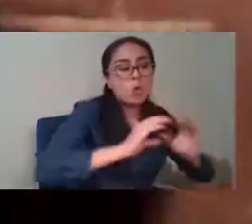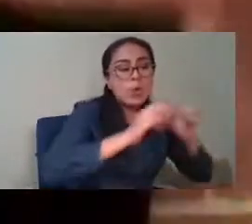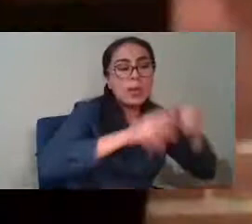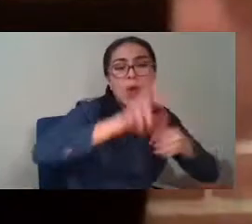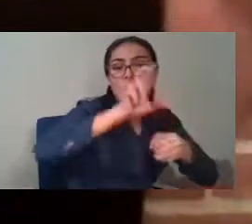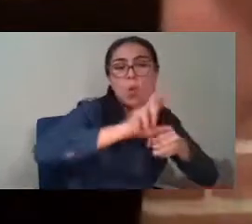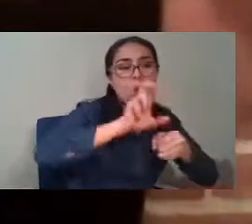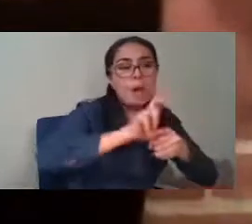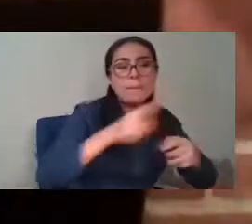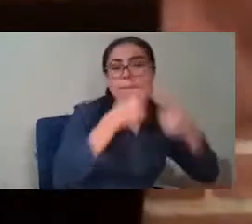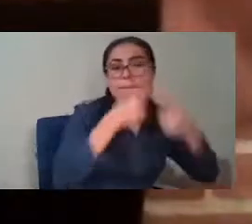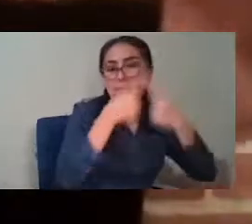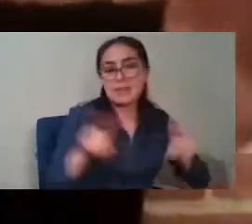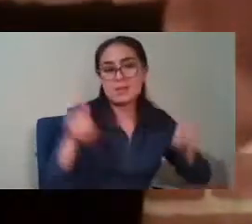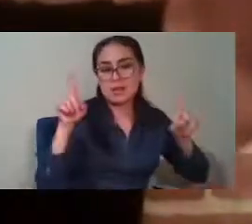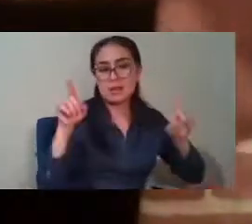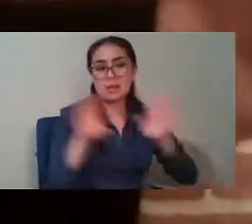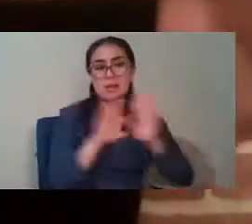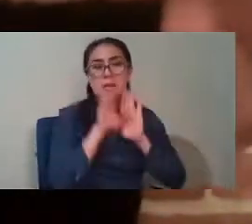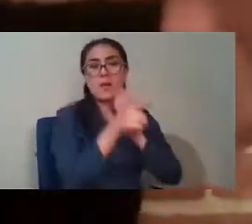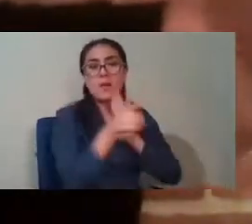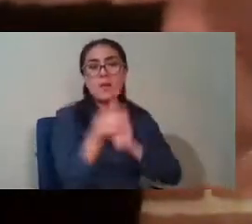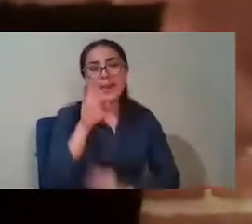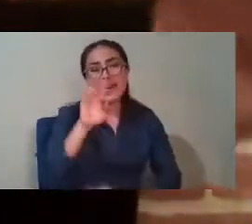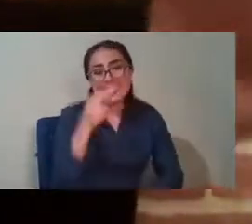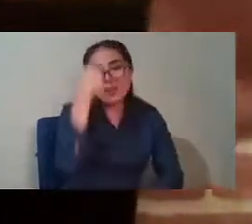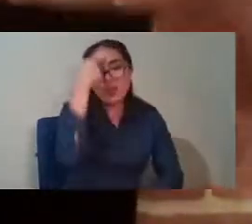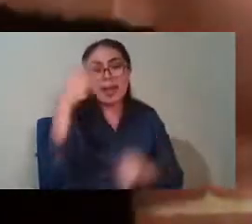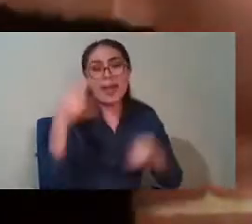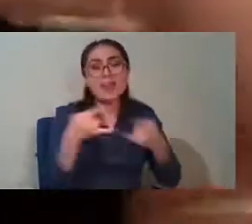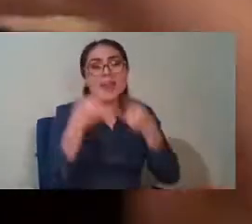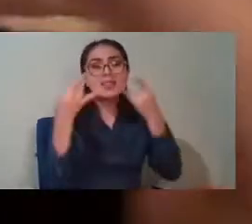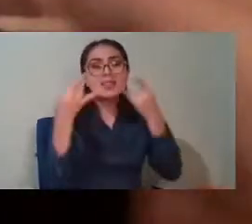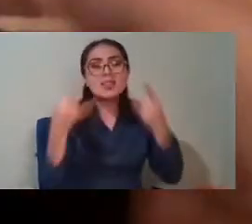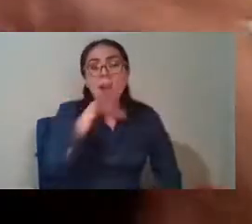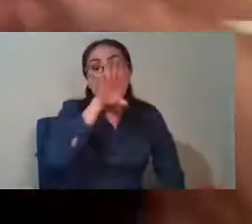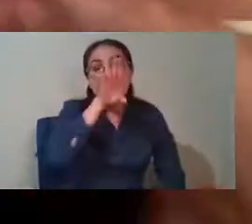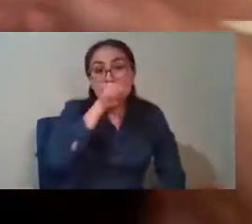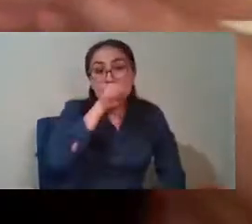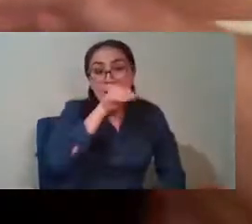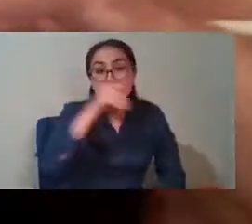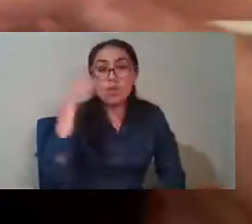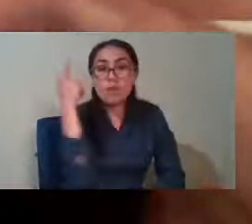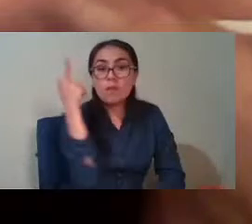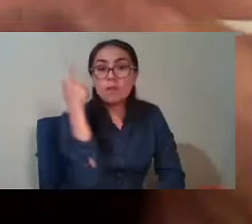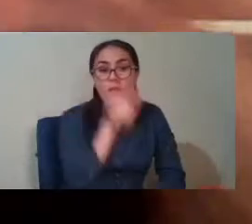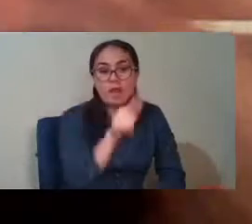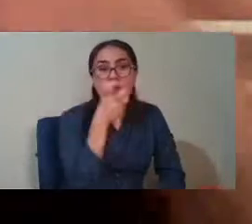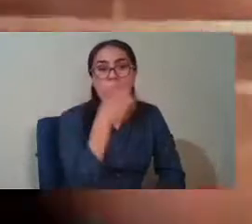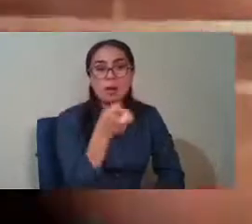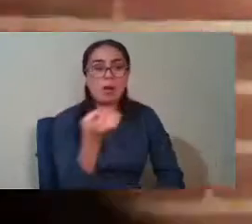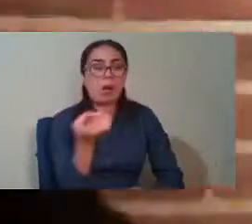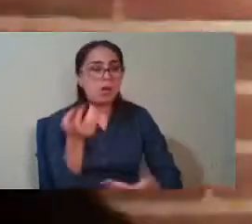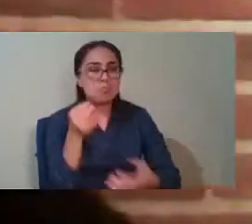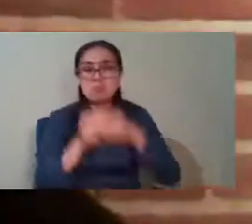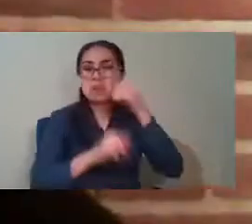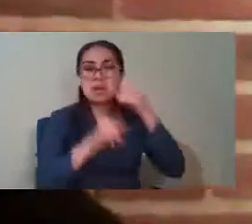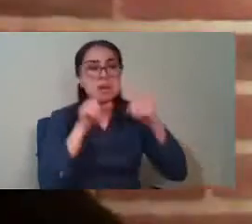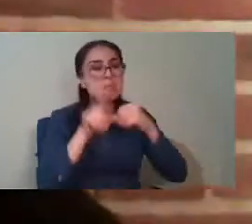seguramente recordarán el patito feo, ¿no? La historia del patito feo tiene que ver con animales que hacen lo